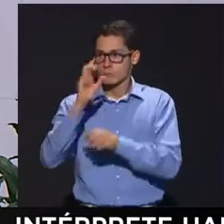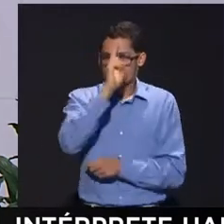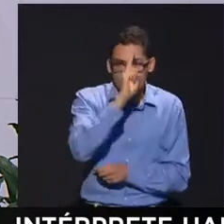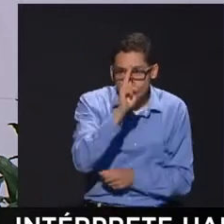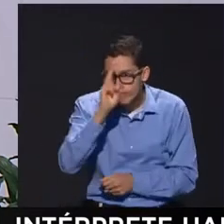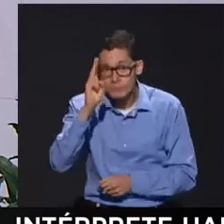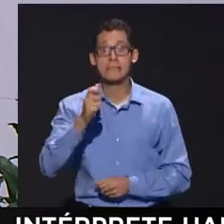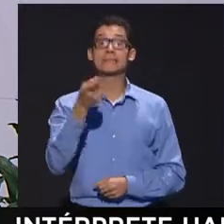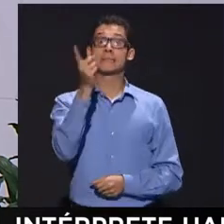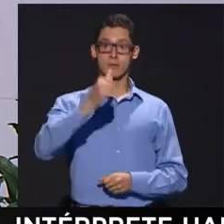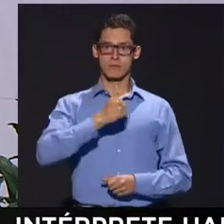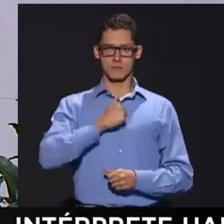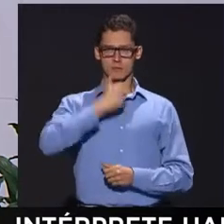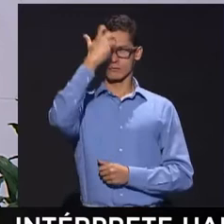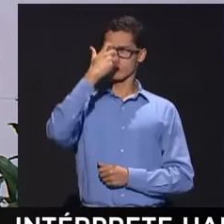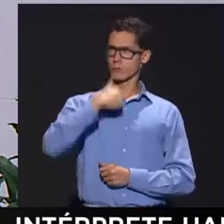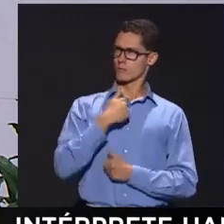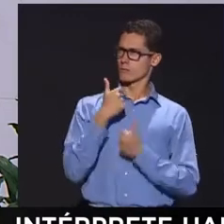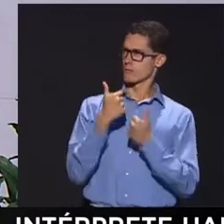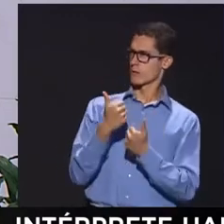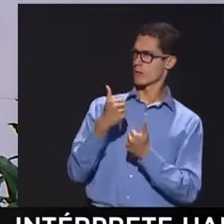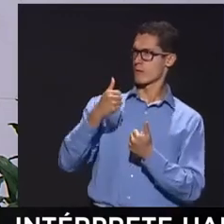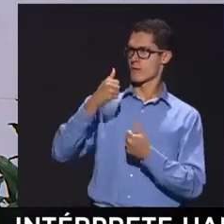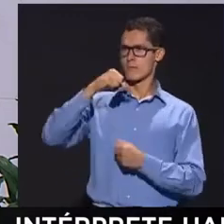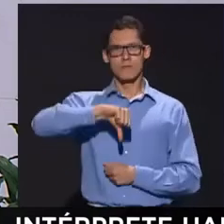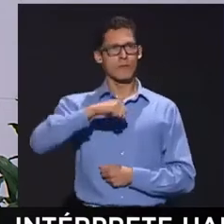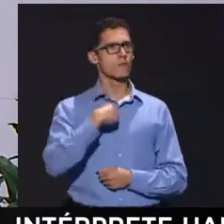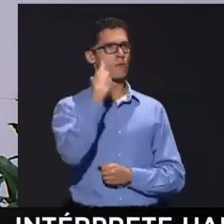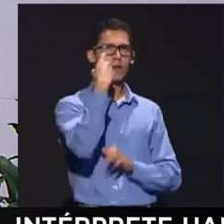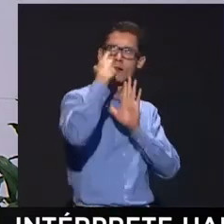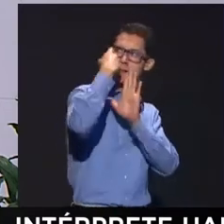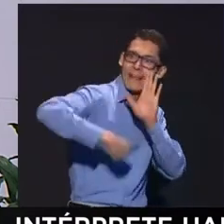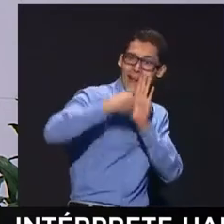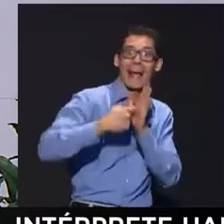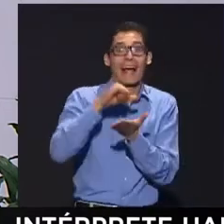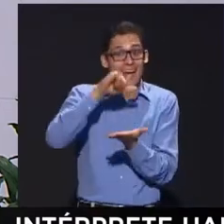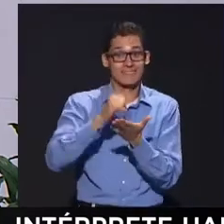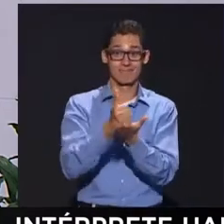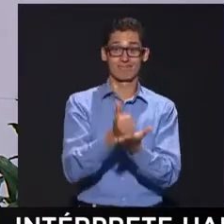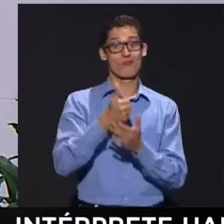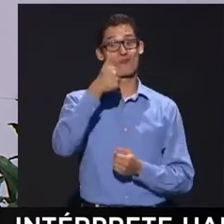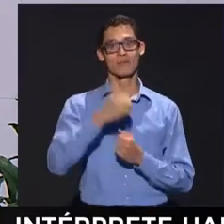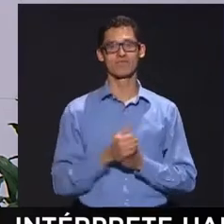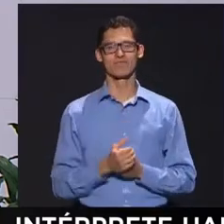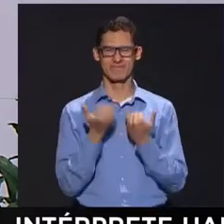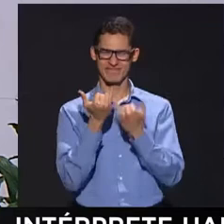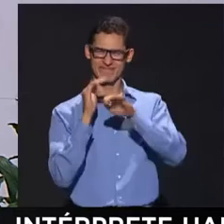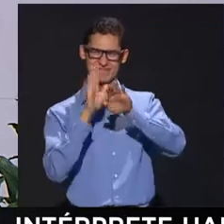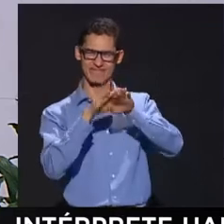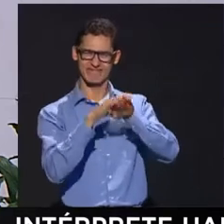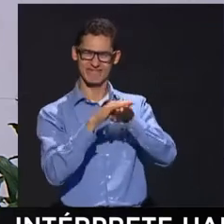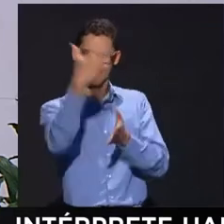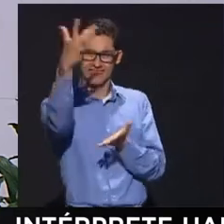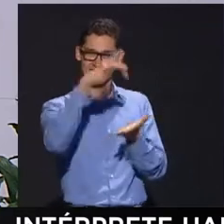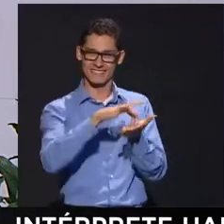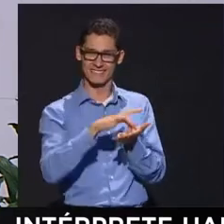y autorregulación. Vamos a tratar estos temas y por eso en esta mañana de hoy me acompañan dos personas muy especiales. Ellas son, hacen